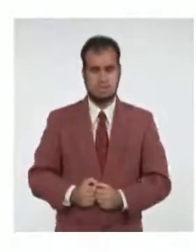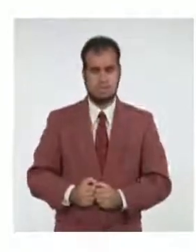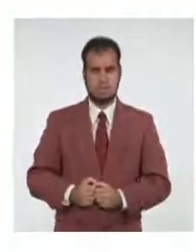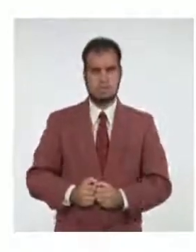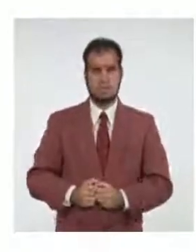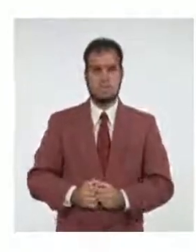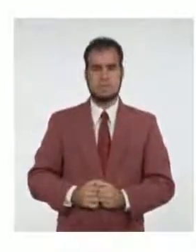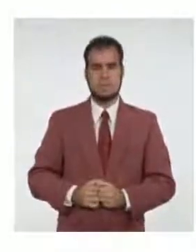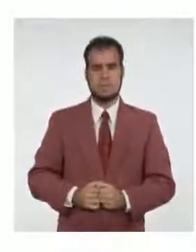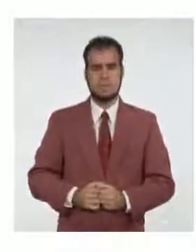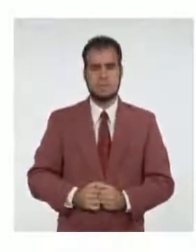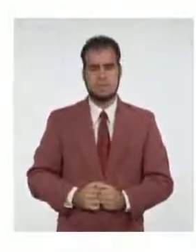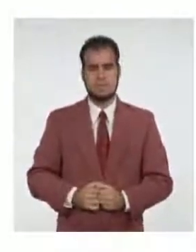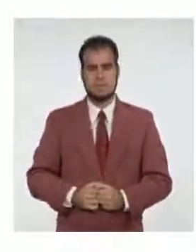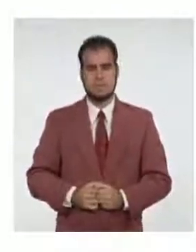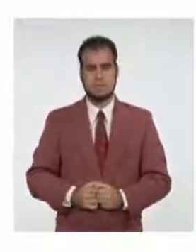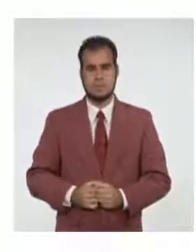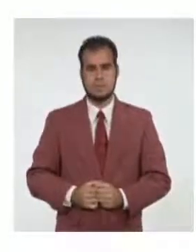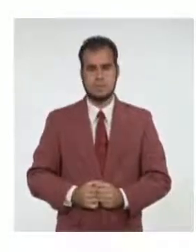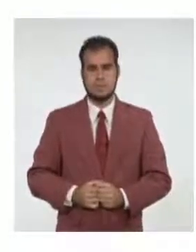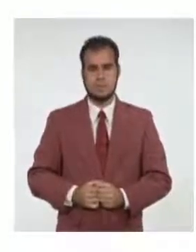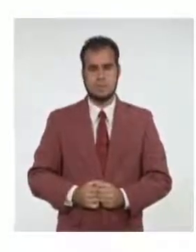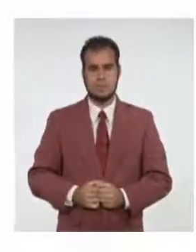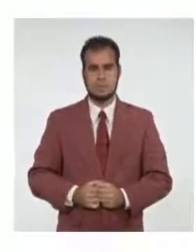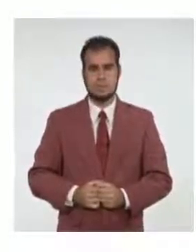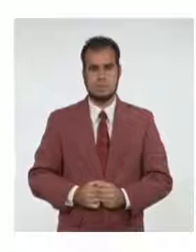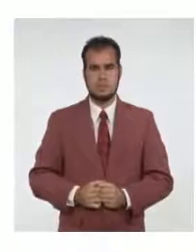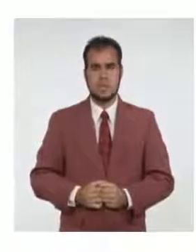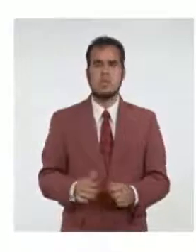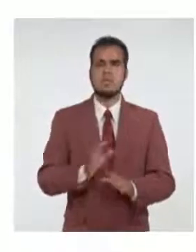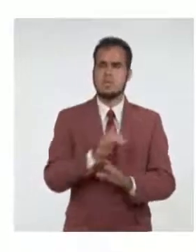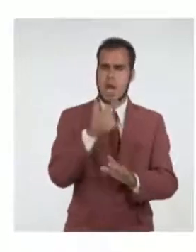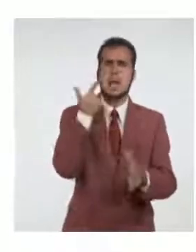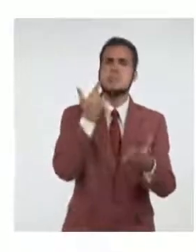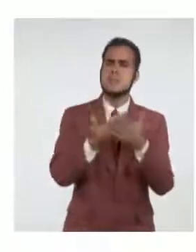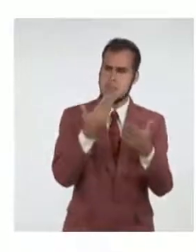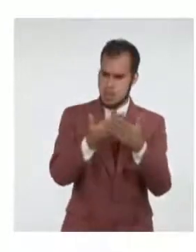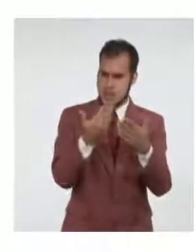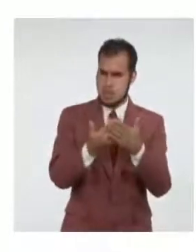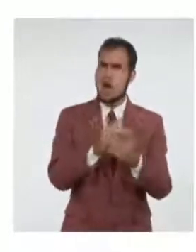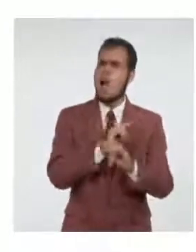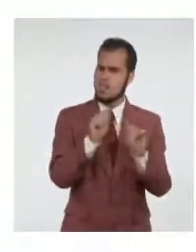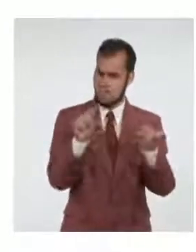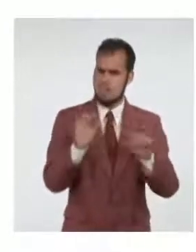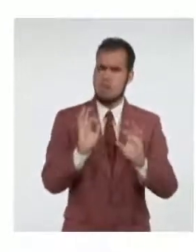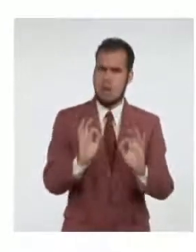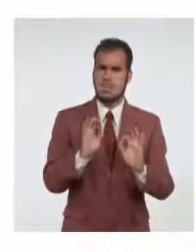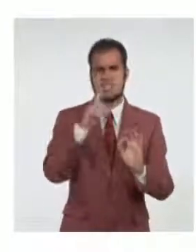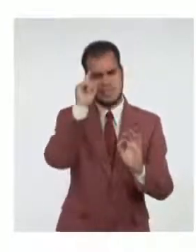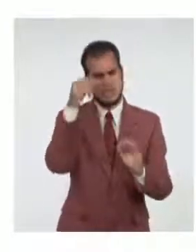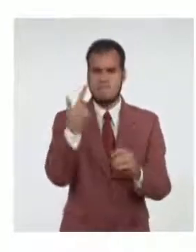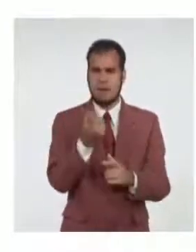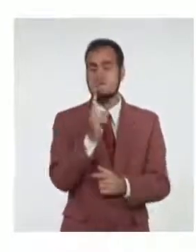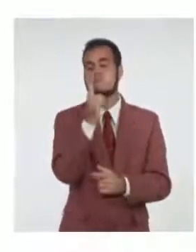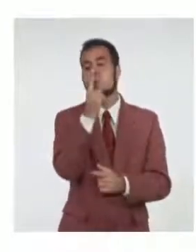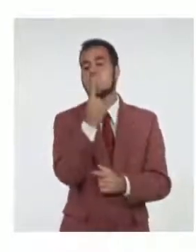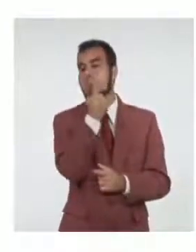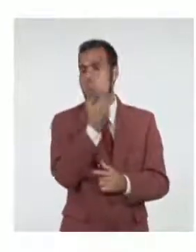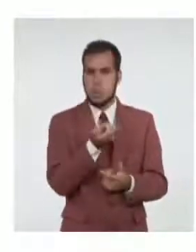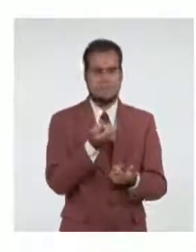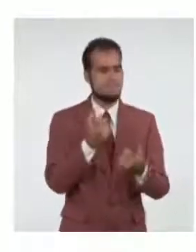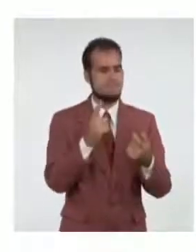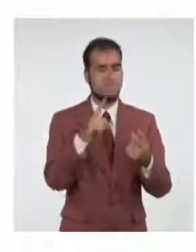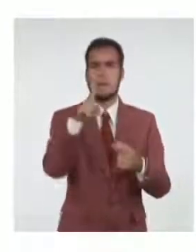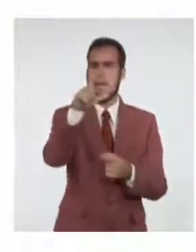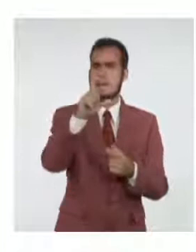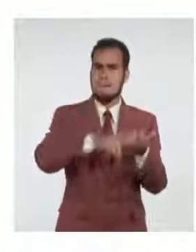Se ha podido ya contar con pruebas, hablaba el doctor Durán, hay test rápido, hay PCR para